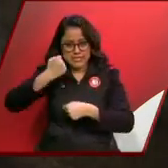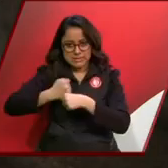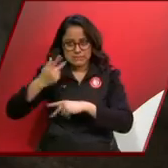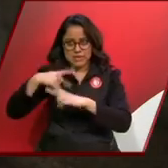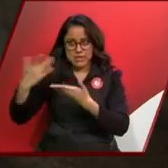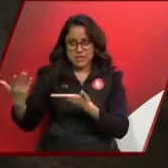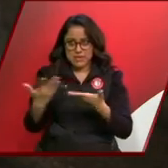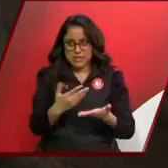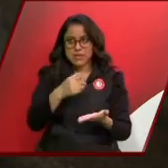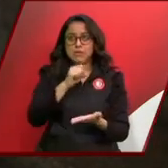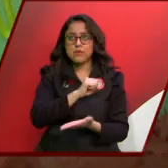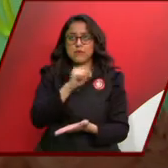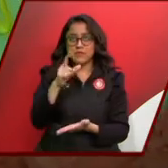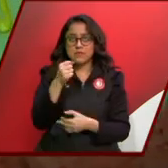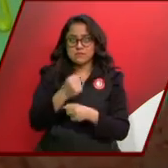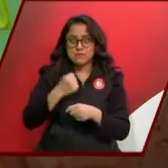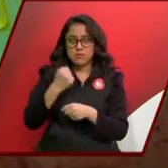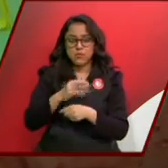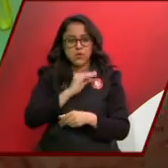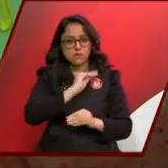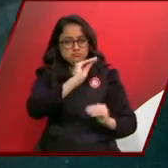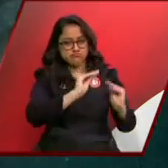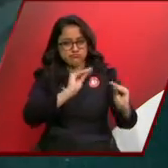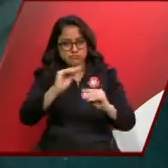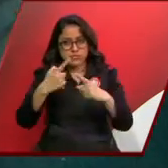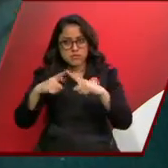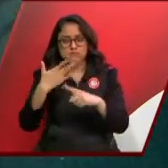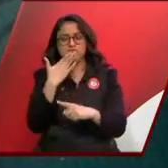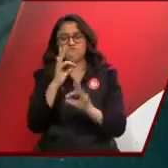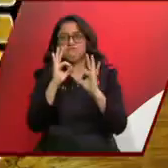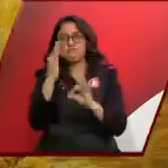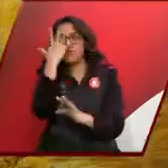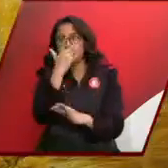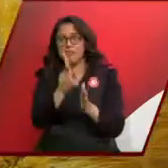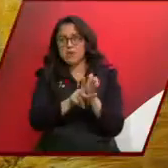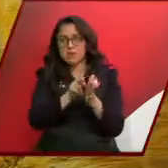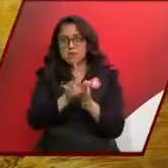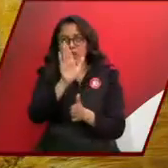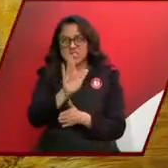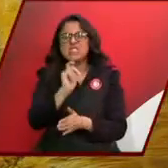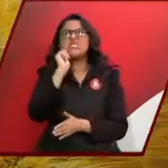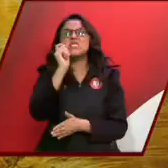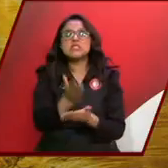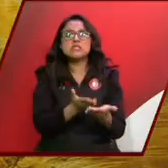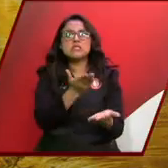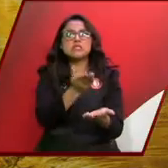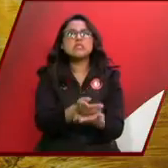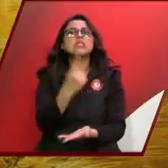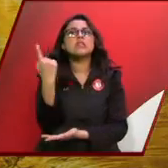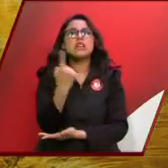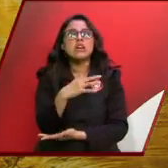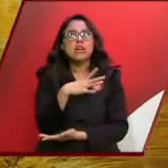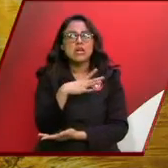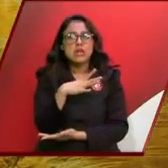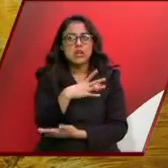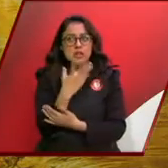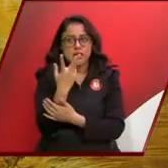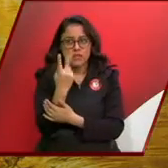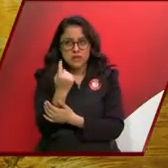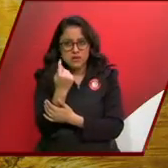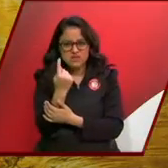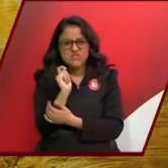Quien Corresponda lograron montar un altar de película. La ofrenda representa como tal lo que es la